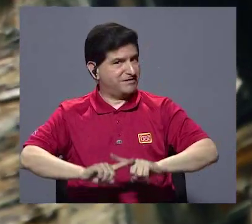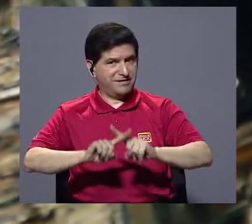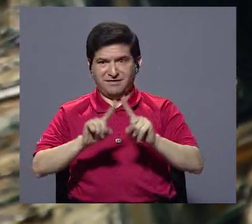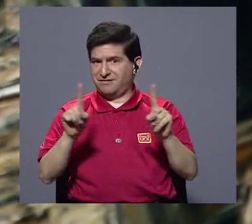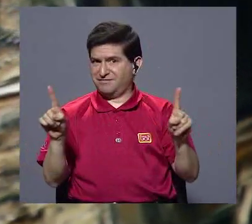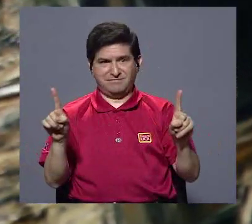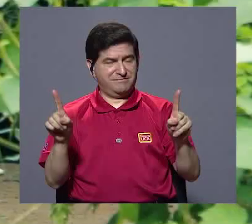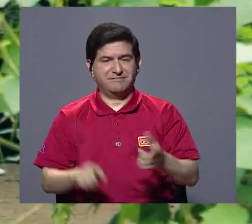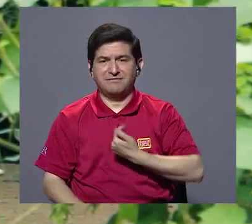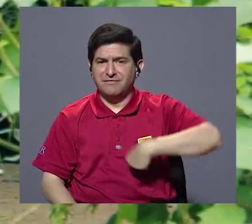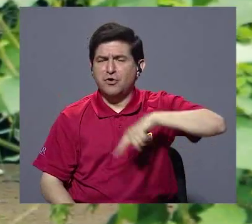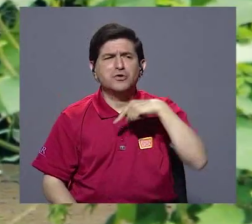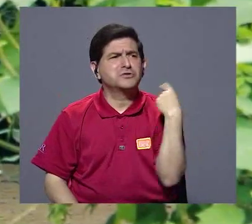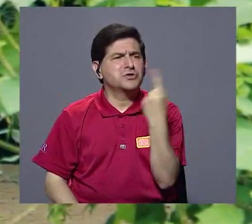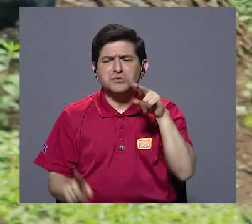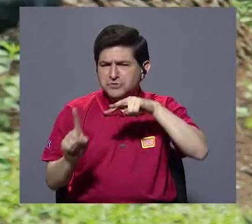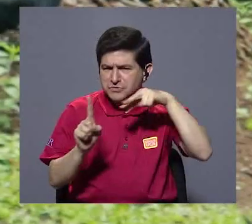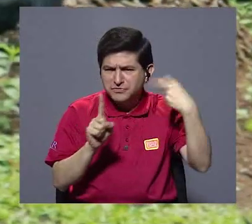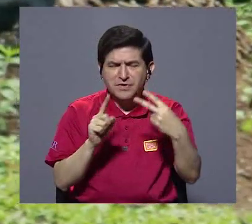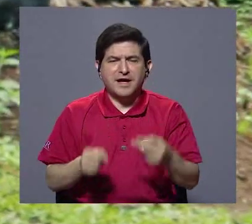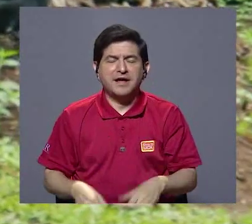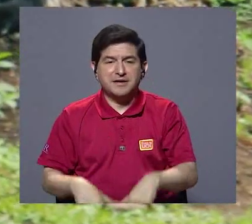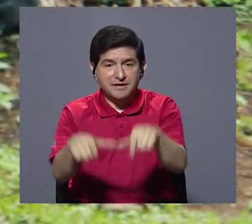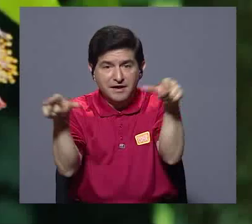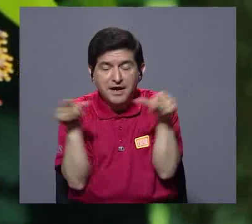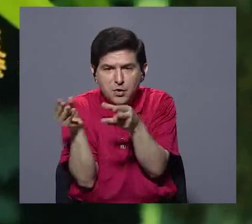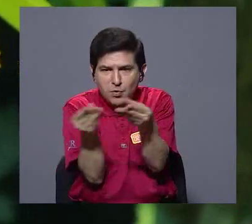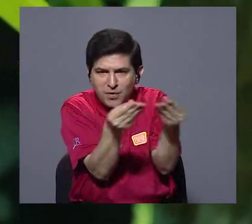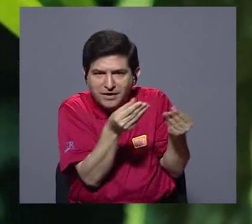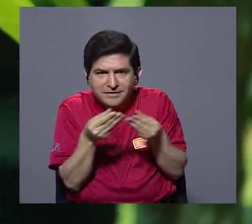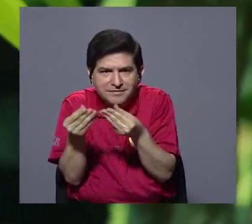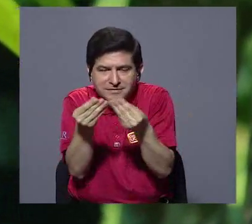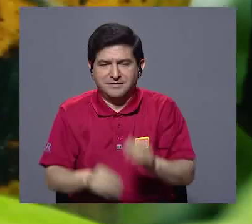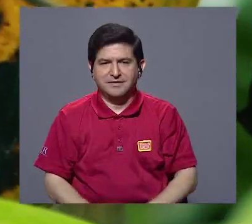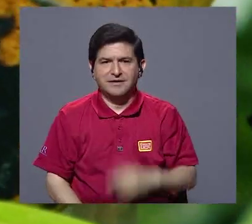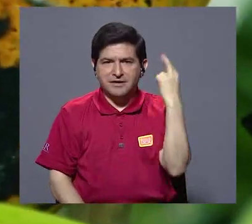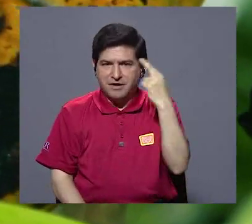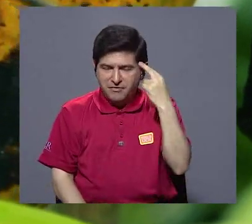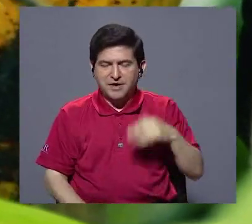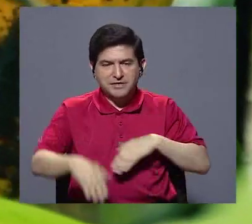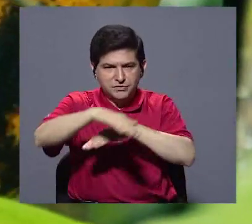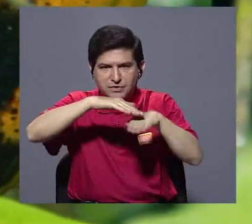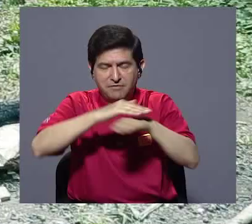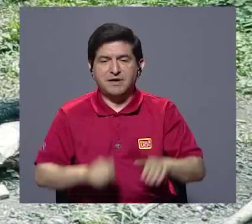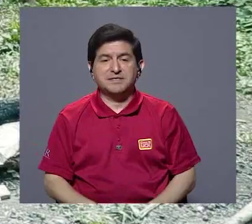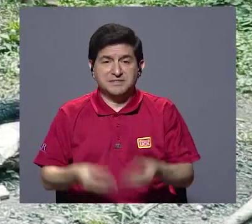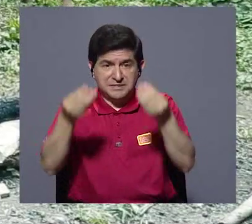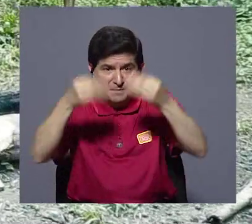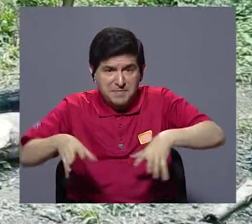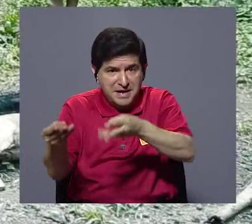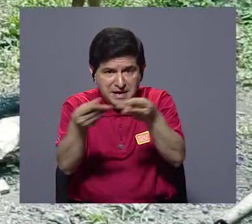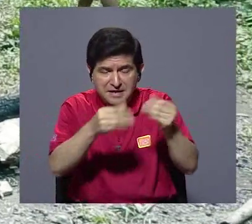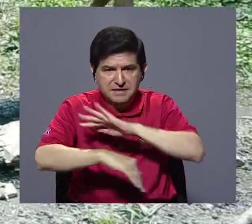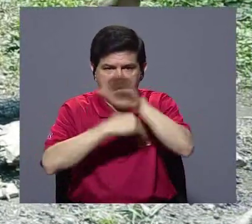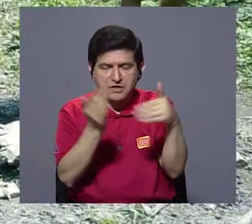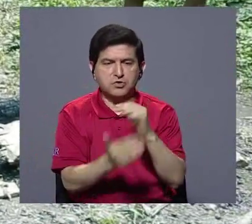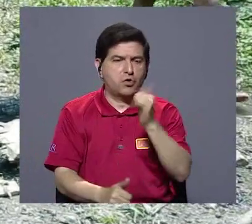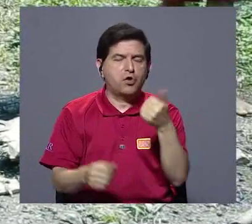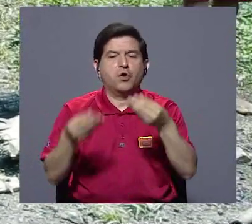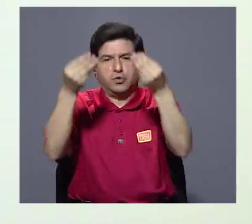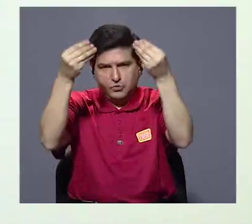excepción. Nosotros siempre nos enfocamos en el tema territorial de la tierra porque es la base. Si tú pierdes la tierra vas a perder todo lo